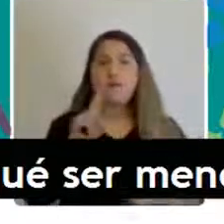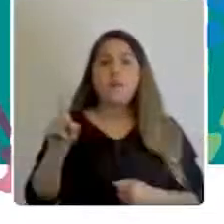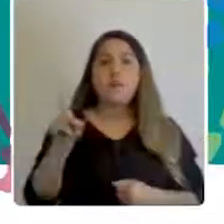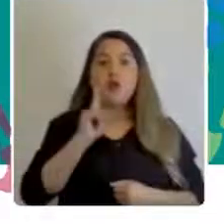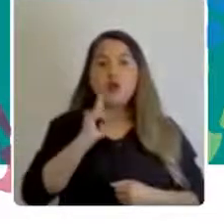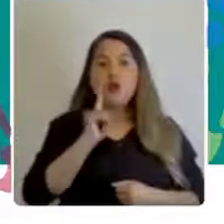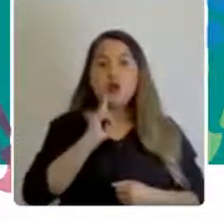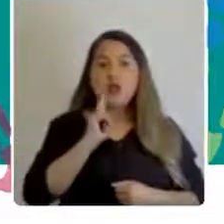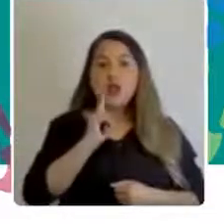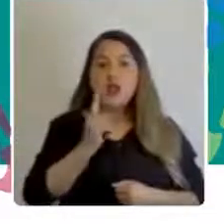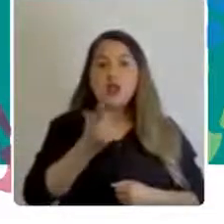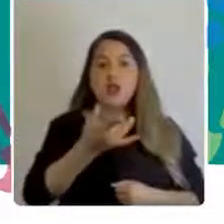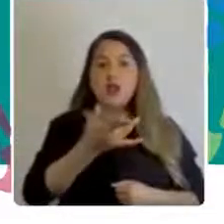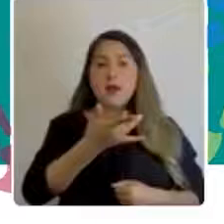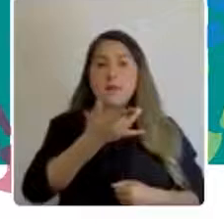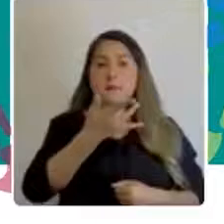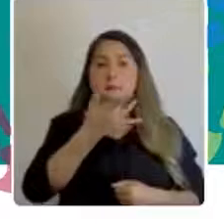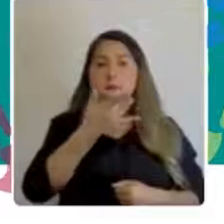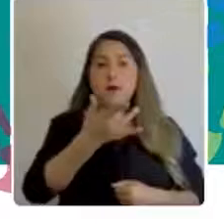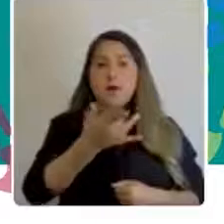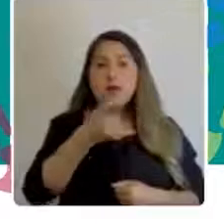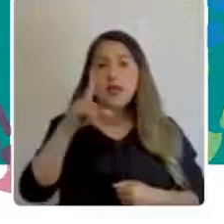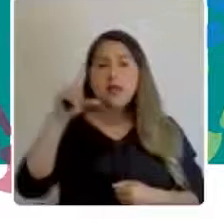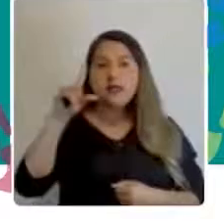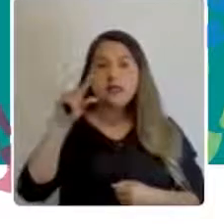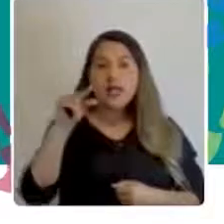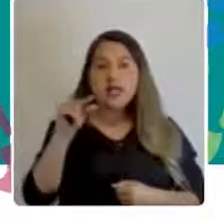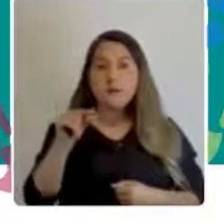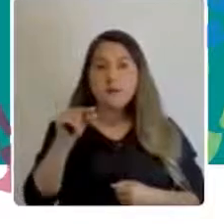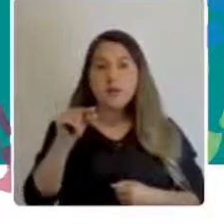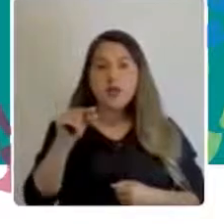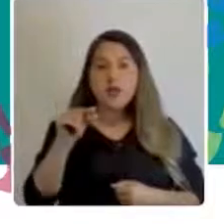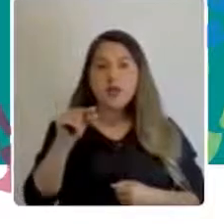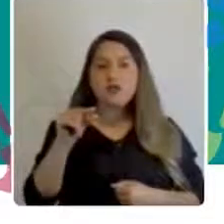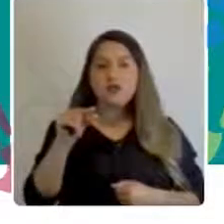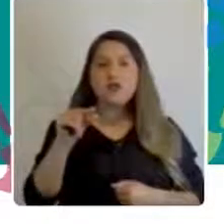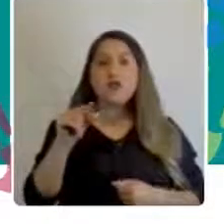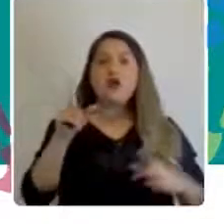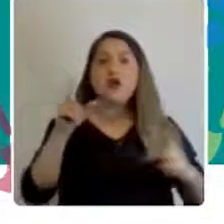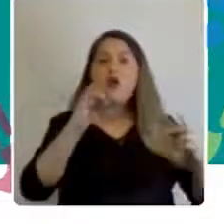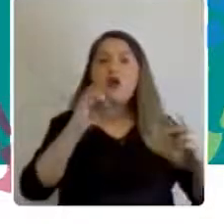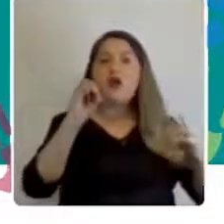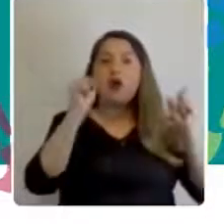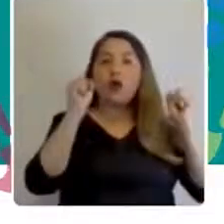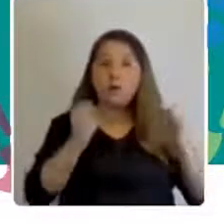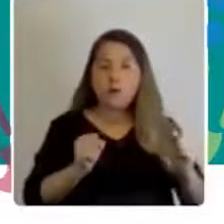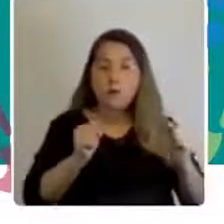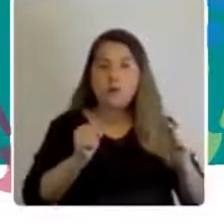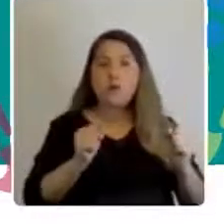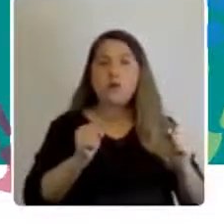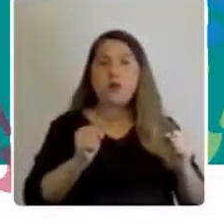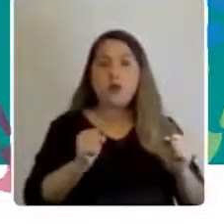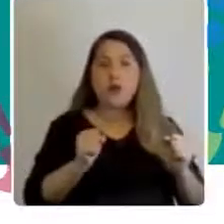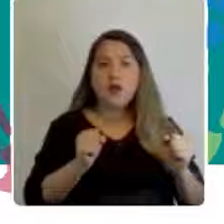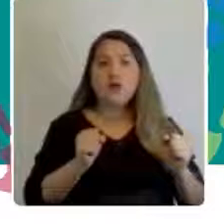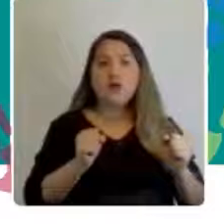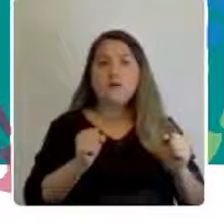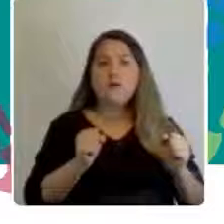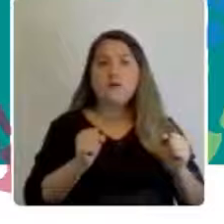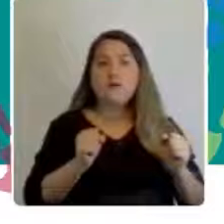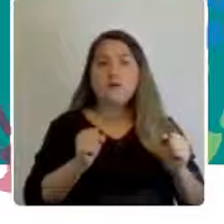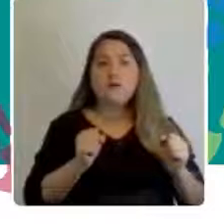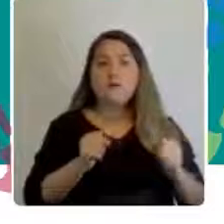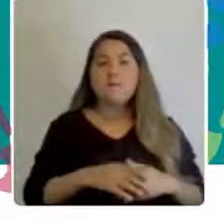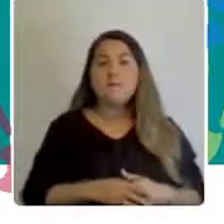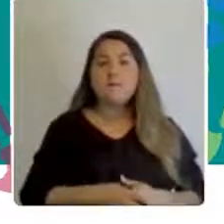ser menor o ser menos o tener menos poder para movilizar voluntades que una ley.